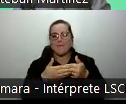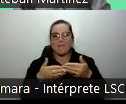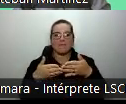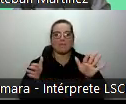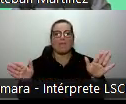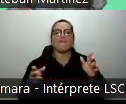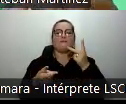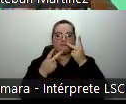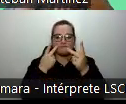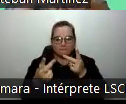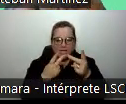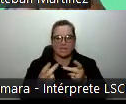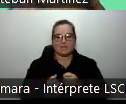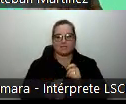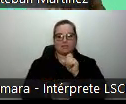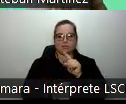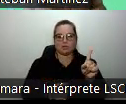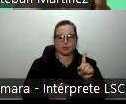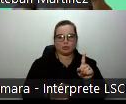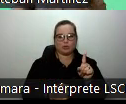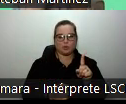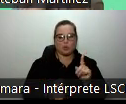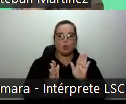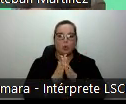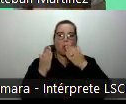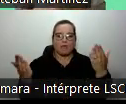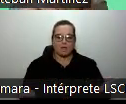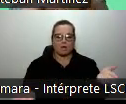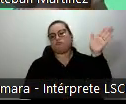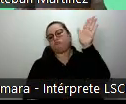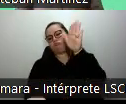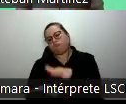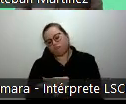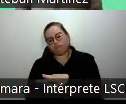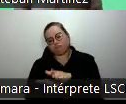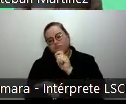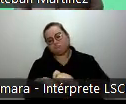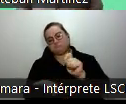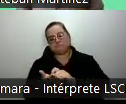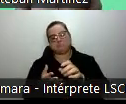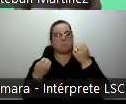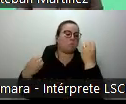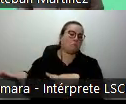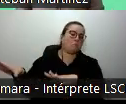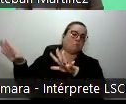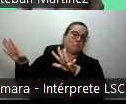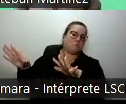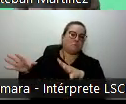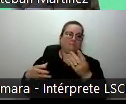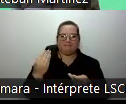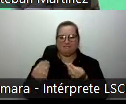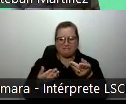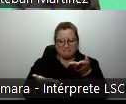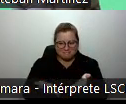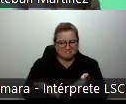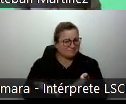visible si tú te pones las metas en un cuaderno y lo cierras y después el cuaderno en la libreta se te pierde de qué estamos hablando no tiene que